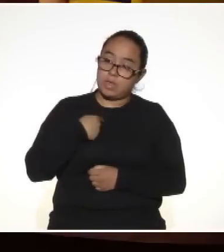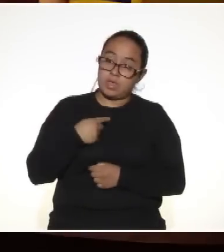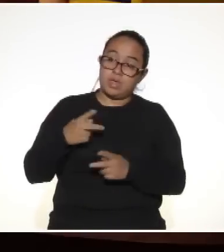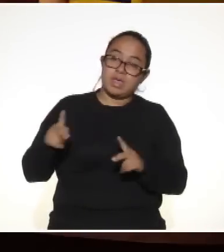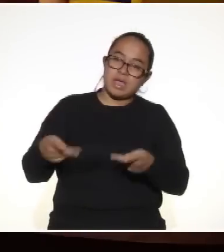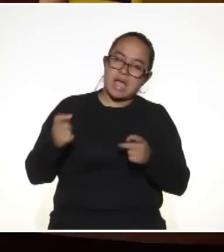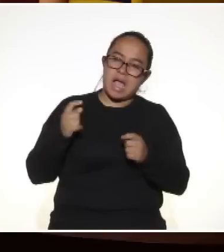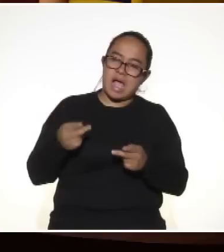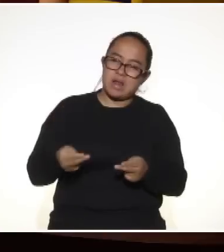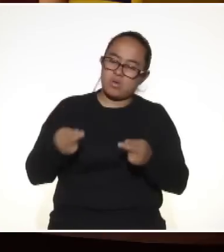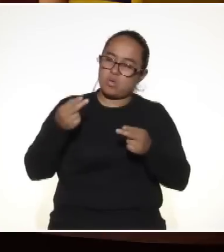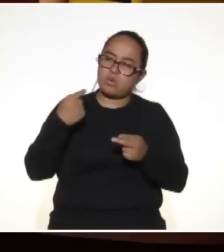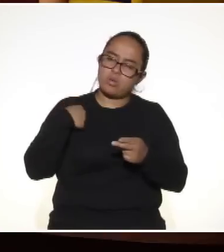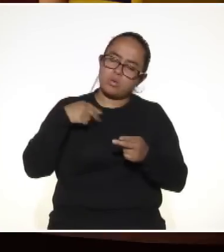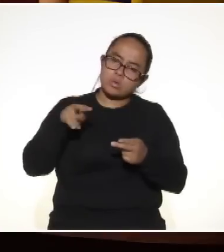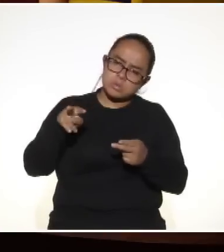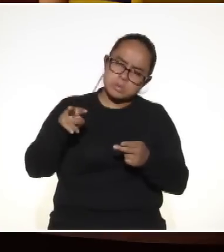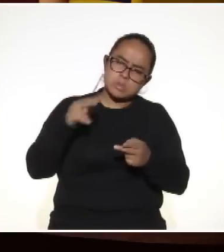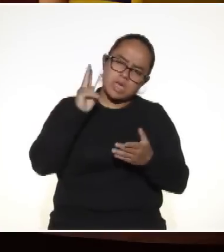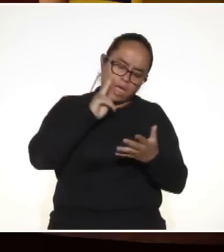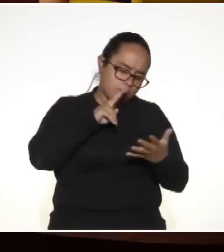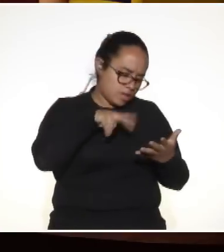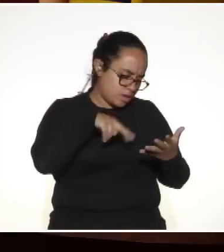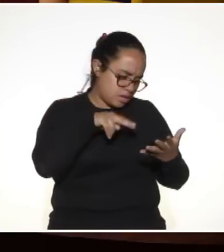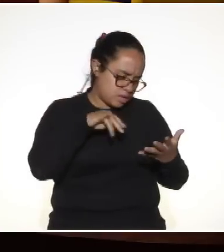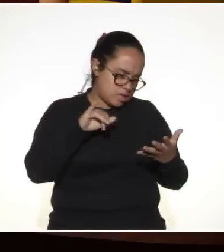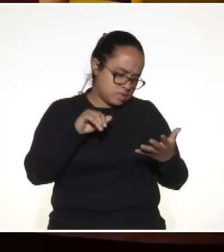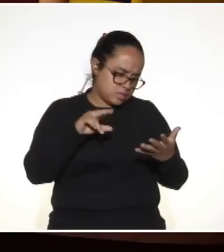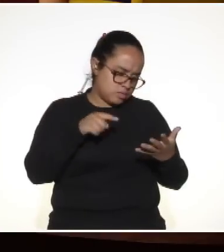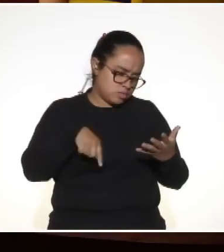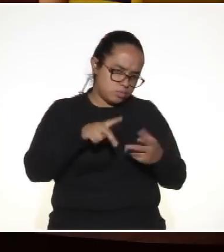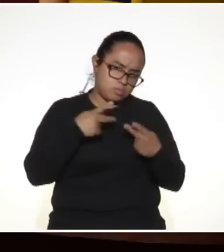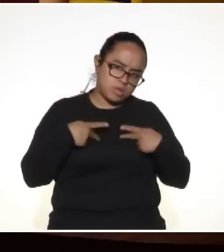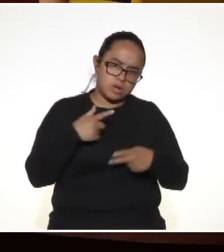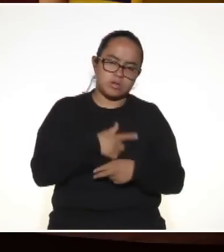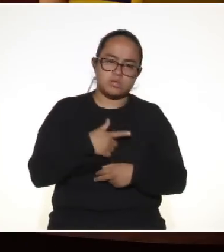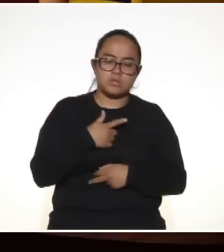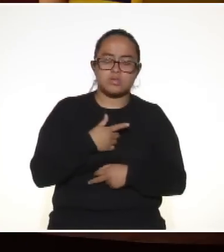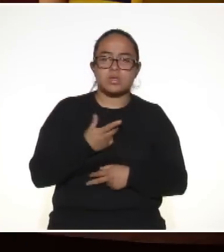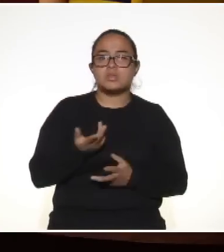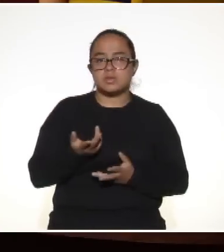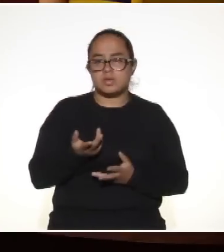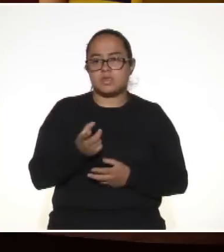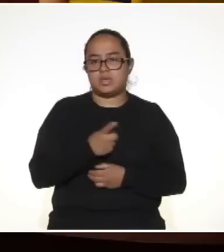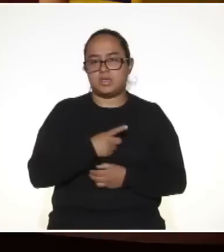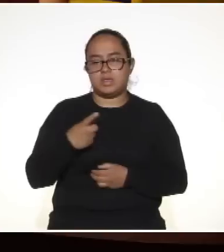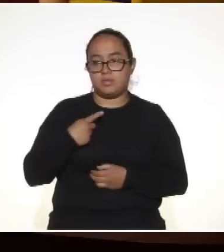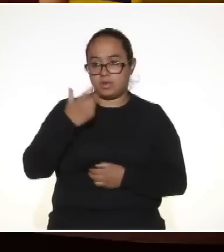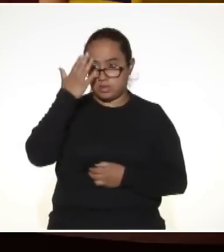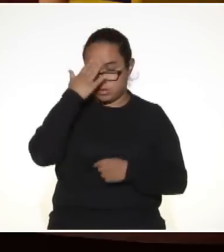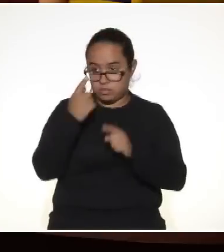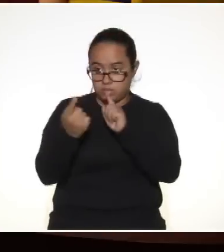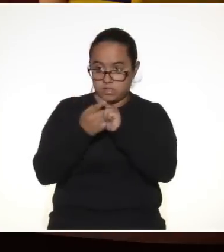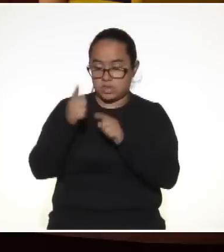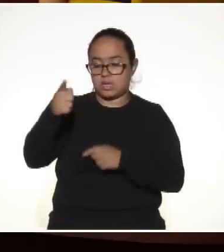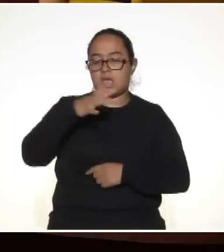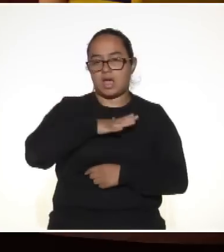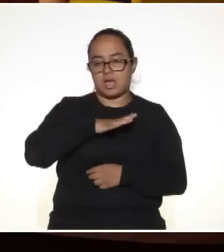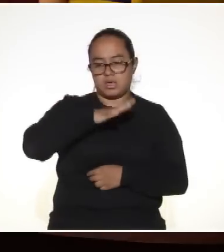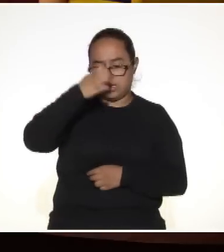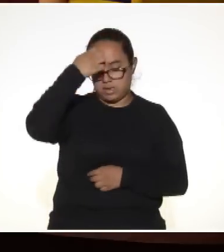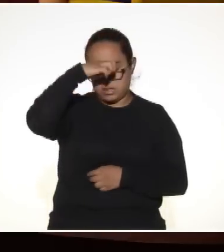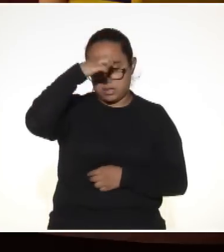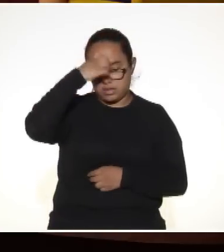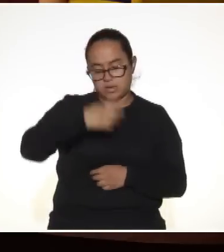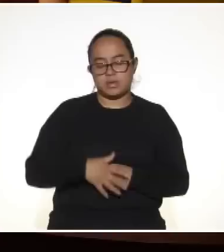siempre ver referencias, recomendaciones y saber que nos estamos acercando a alguien que lo hace bien.